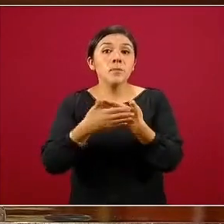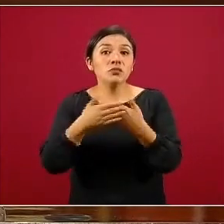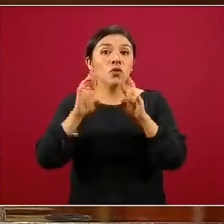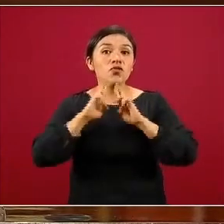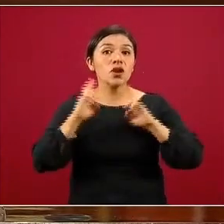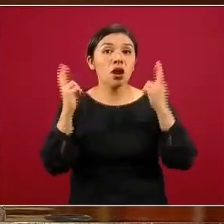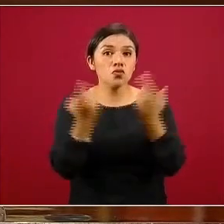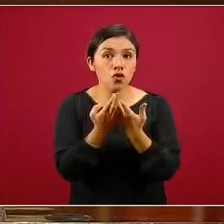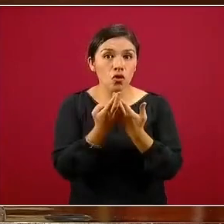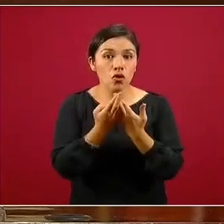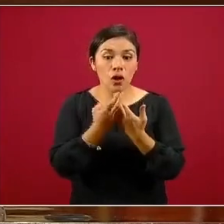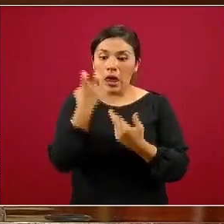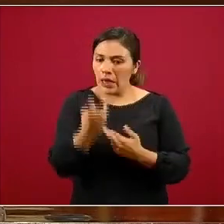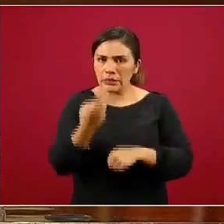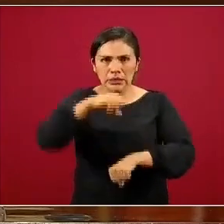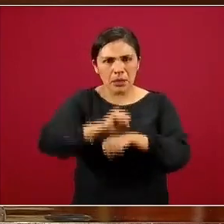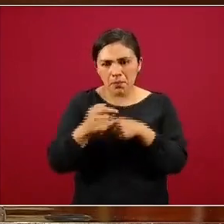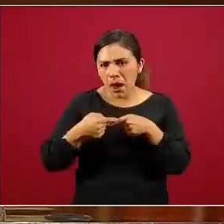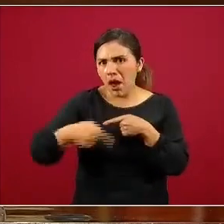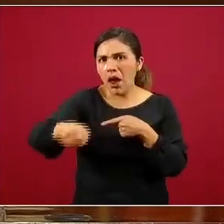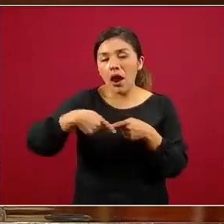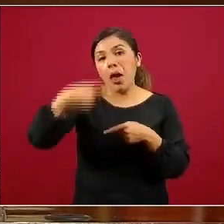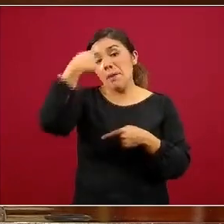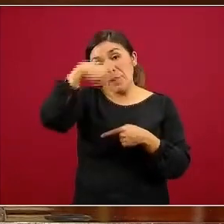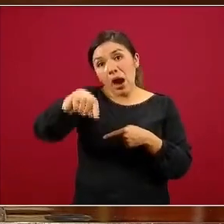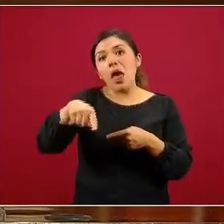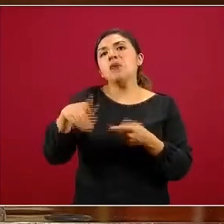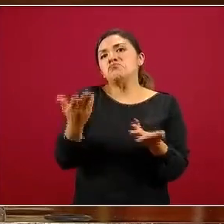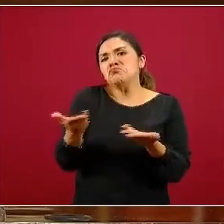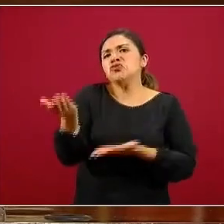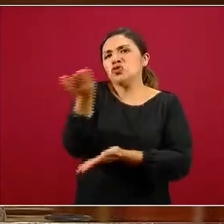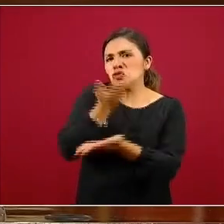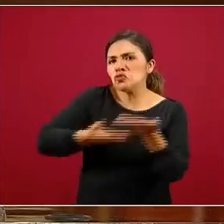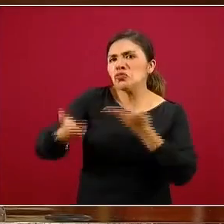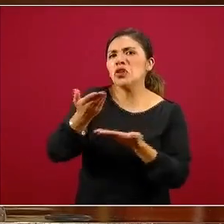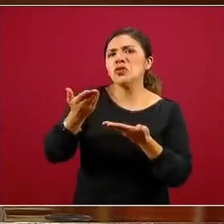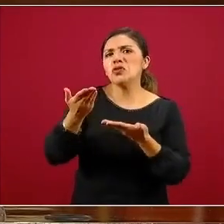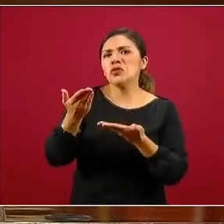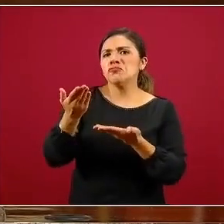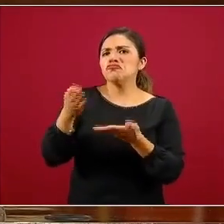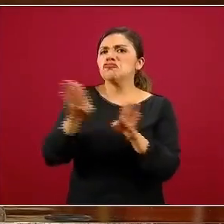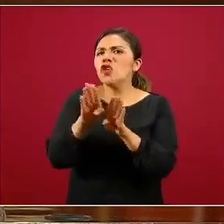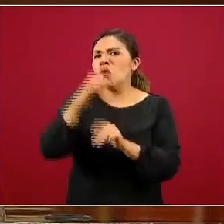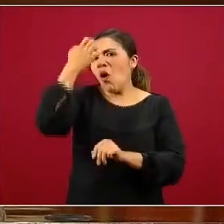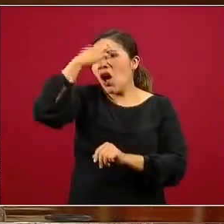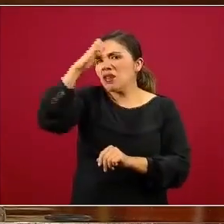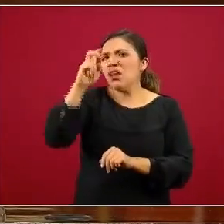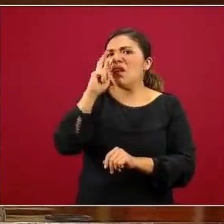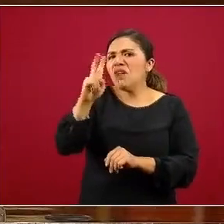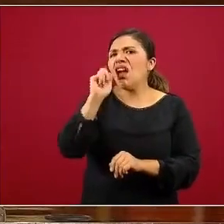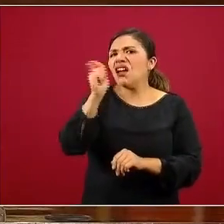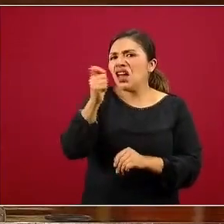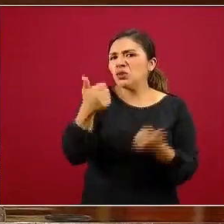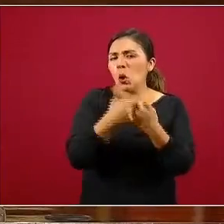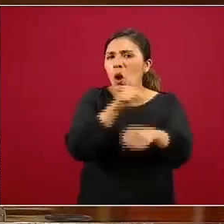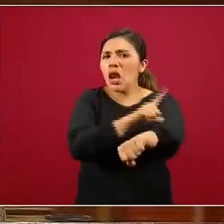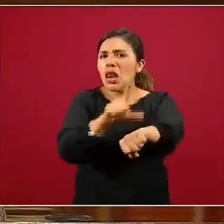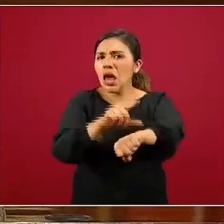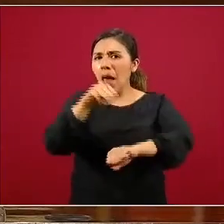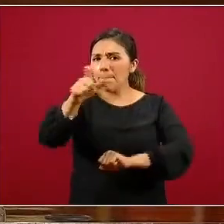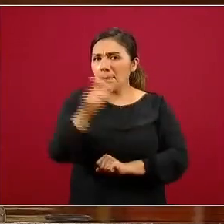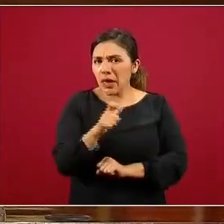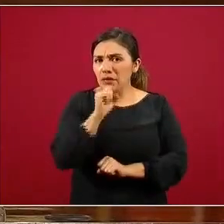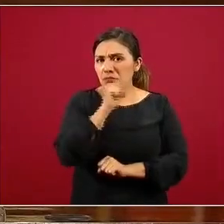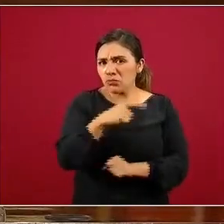una reunión esta misma semana para compartir con él la experiencia que se ha tenido con la Liga